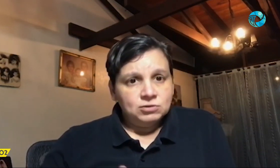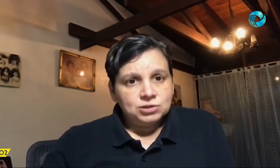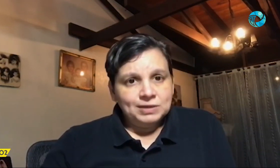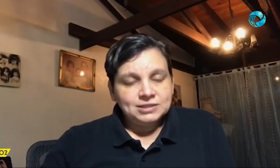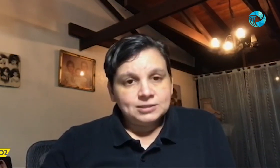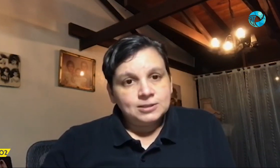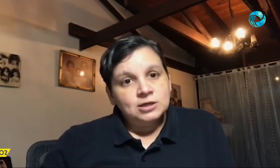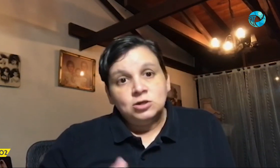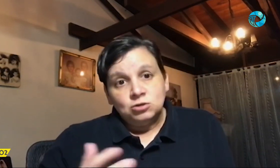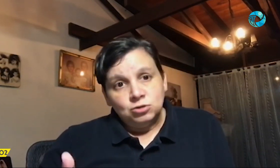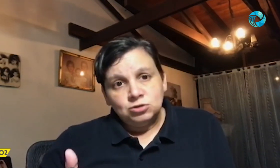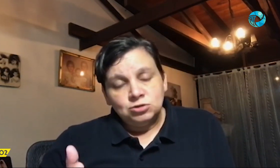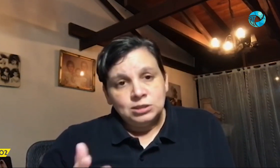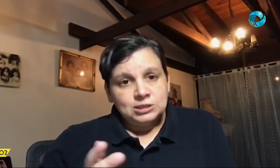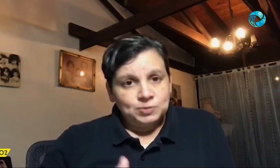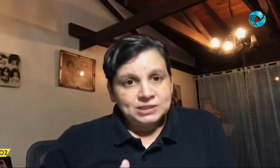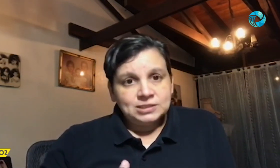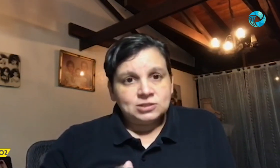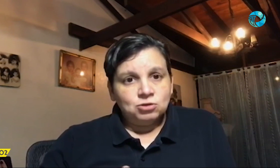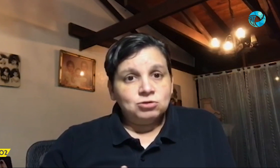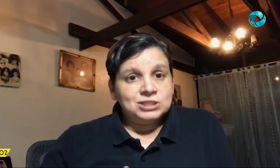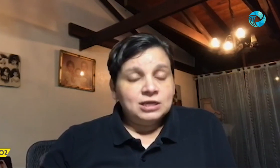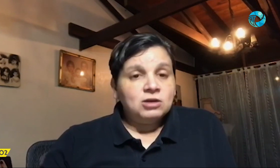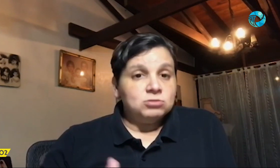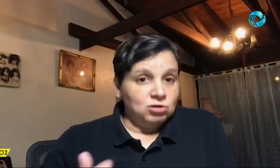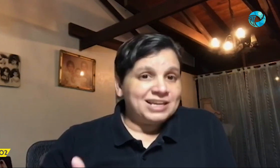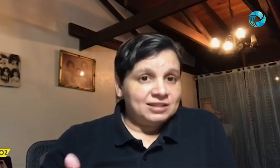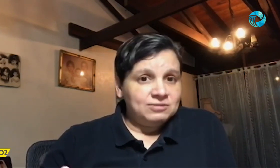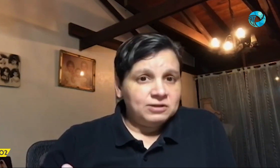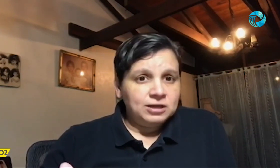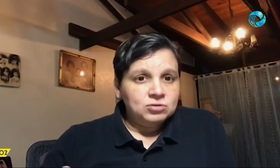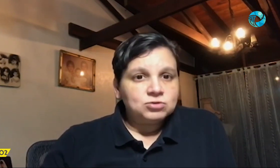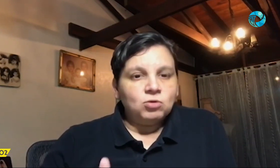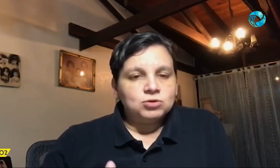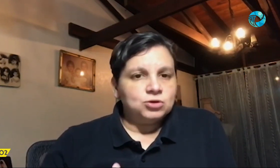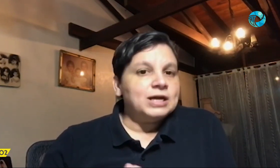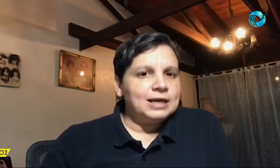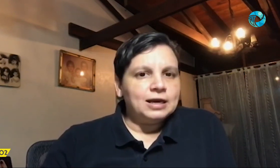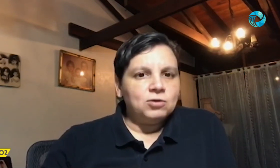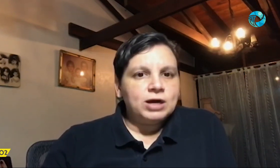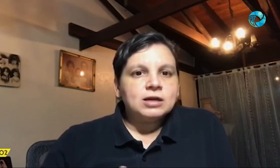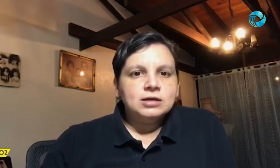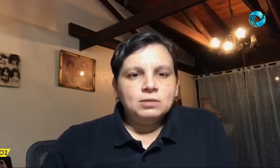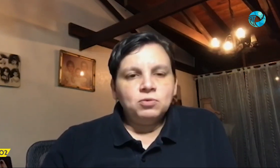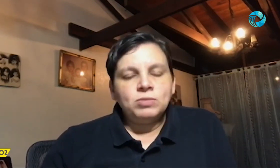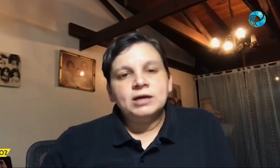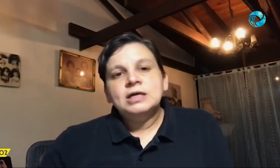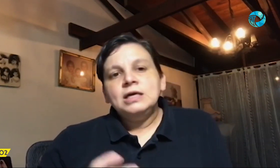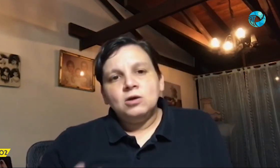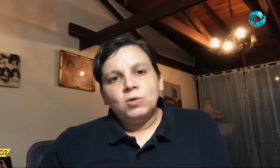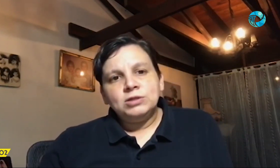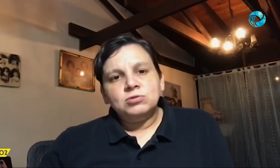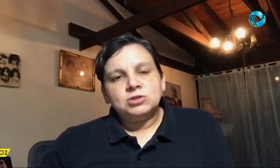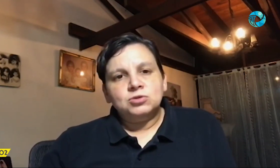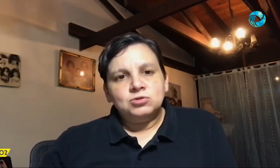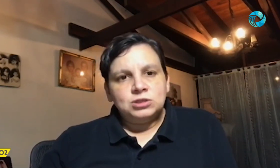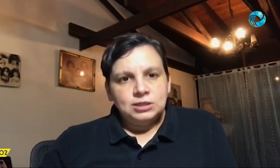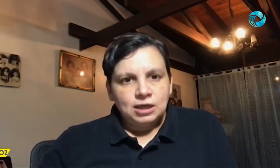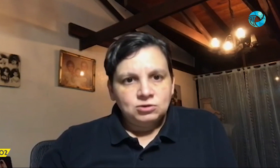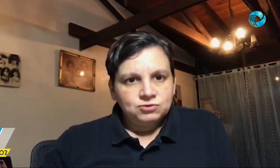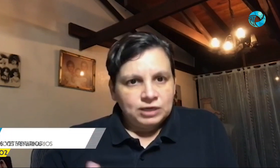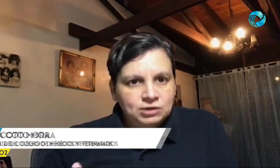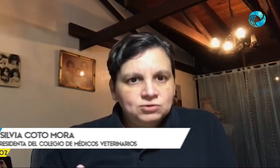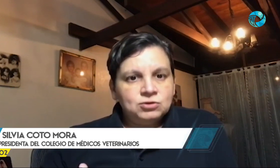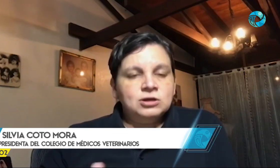felinos silvestres. 2 especies que son considerados los grandes felinos, como son el jaguar y el puma, y 4 que son